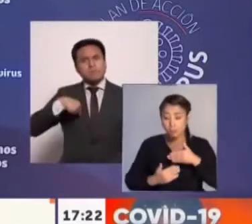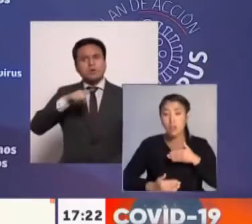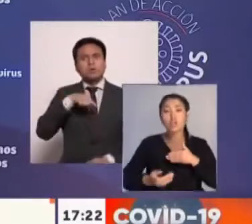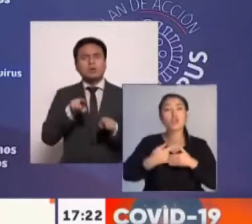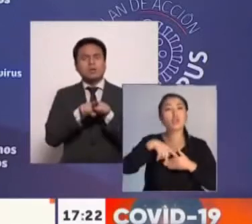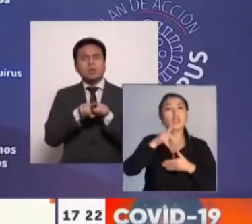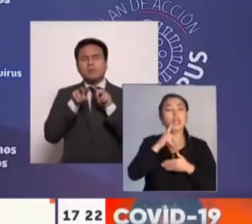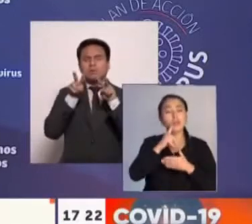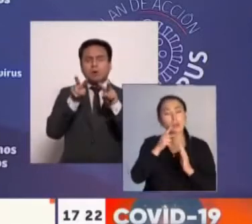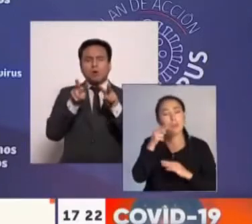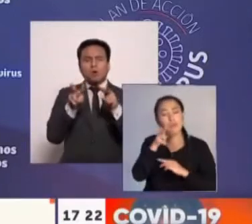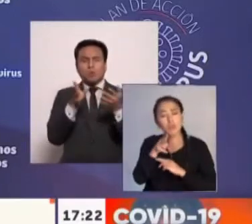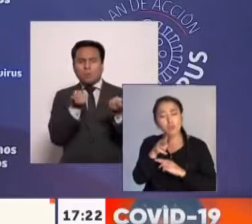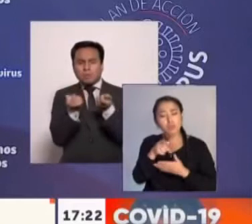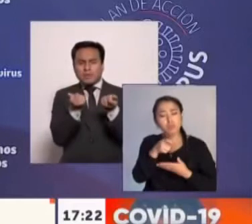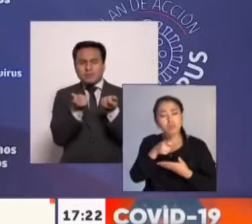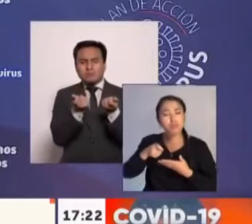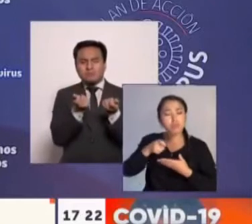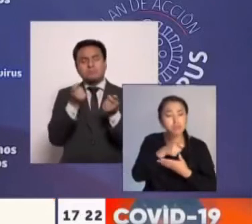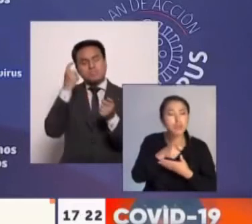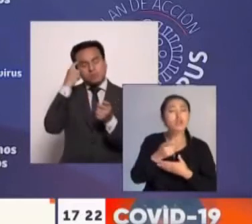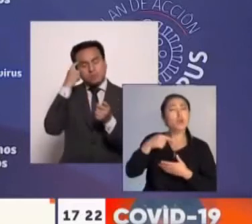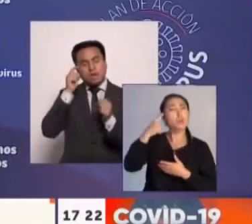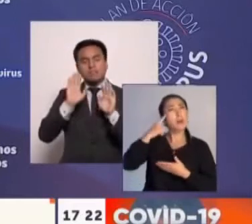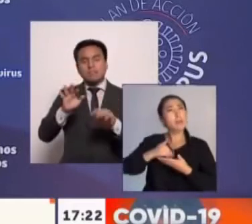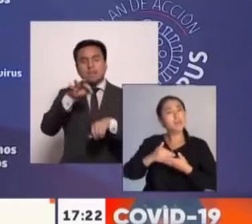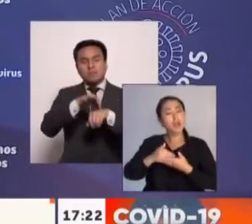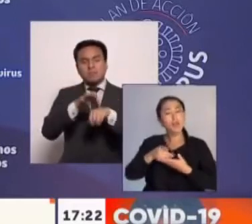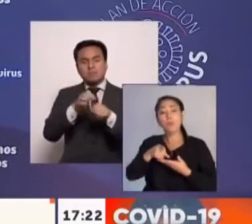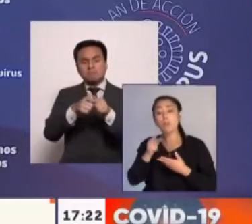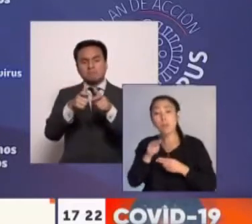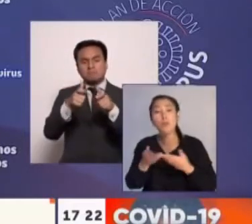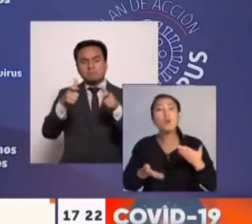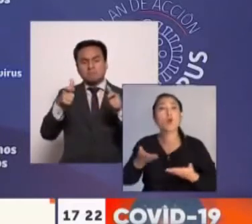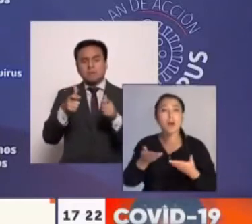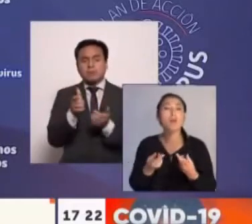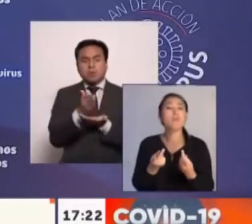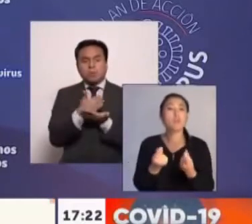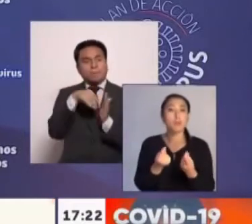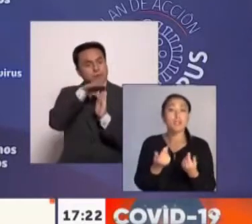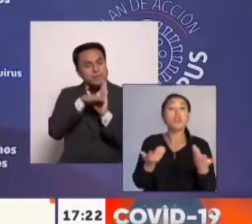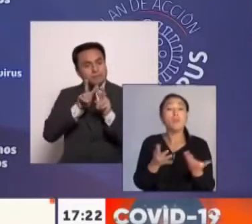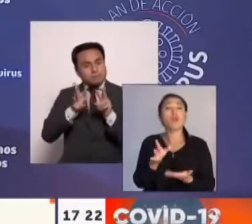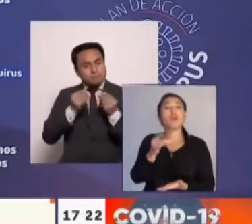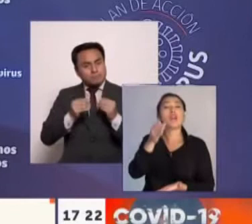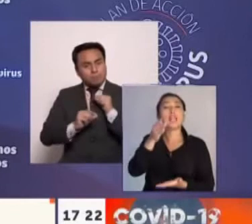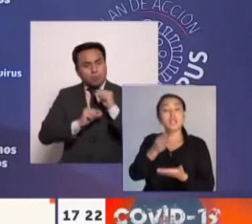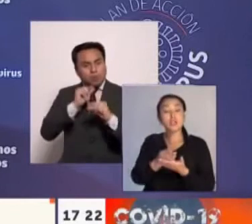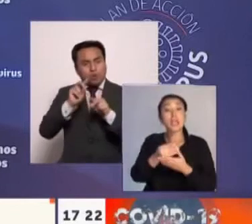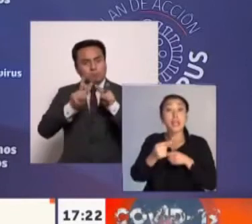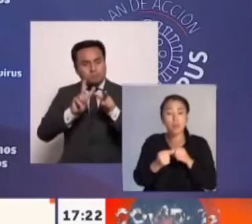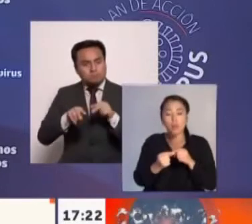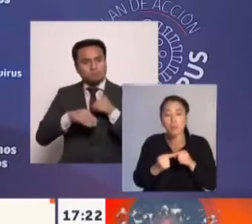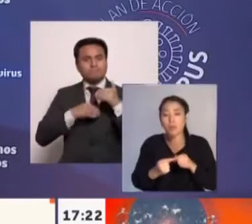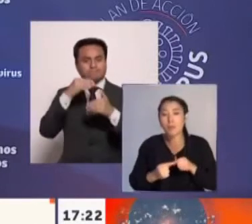Bueno, en Santiago hay 7 comunas, yo estoy en Concepción, que es la octava región, y acá tenemos una comuna